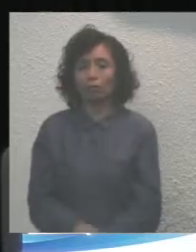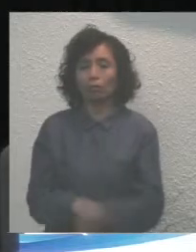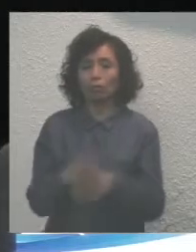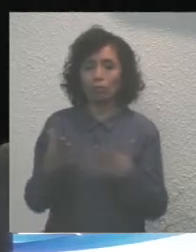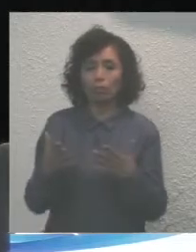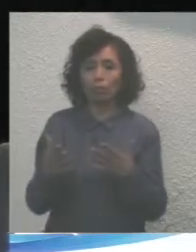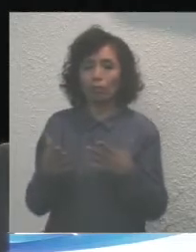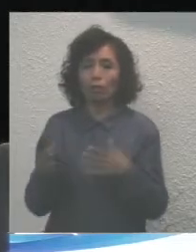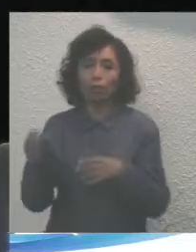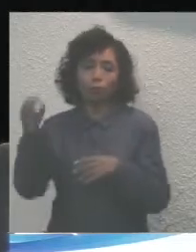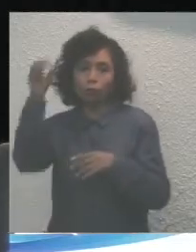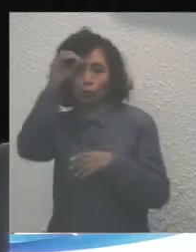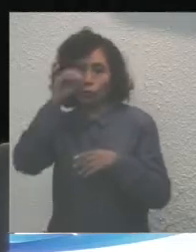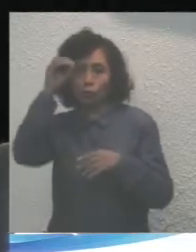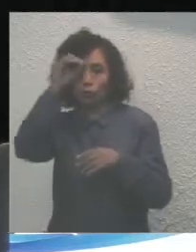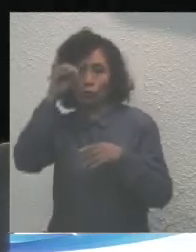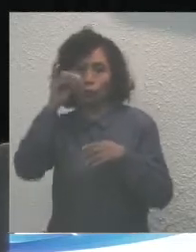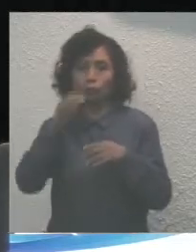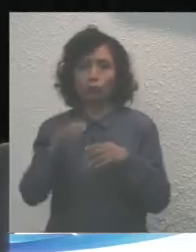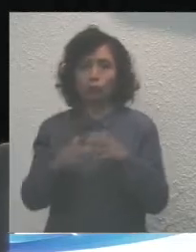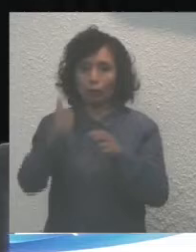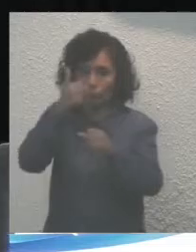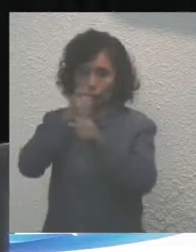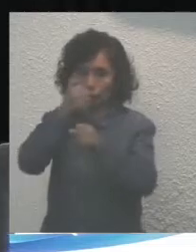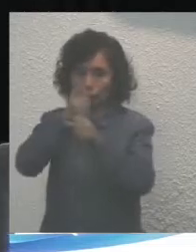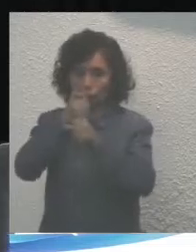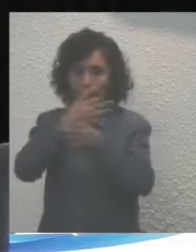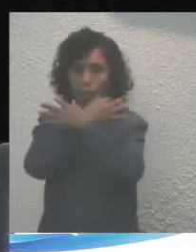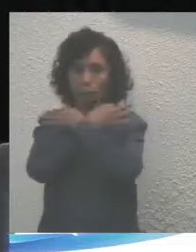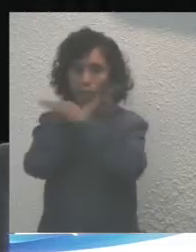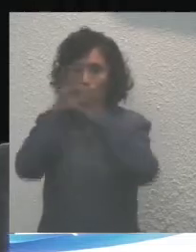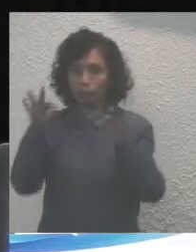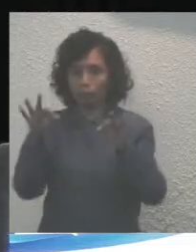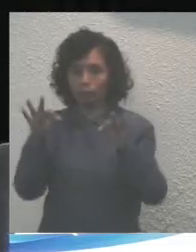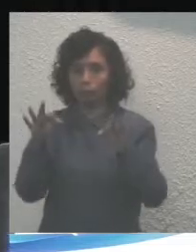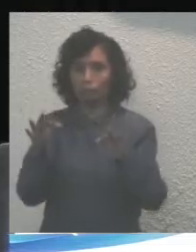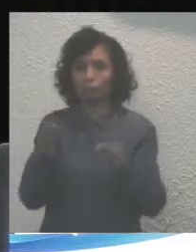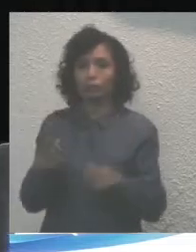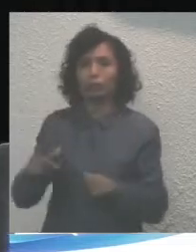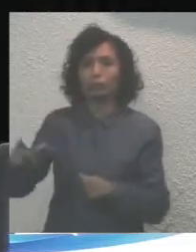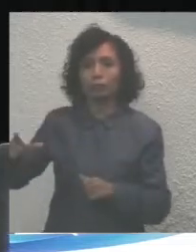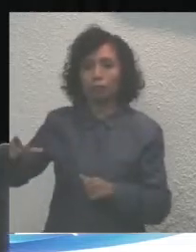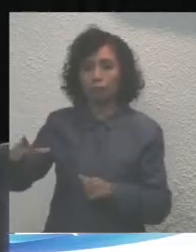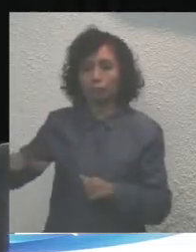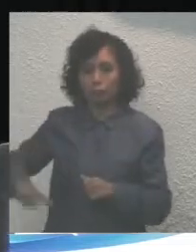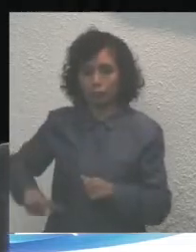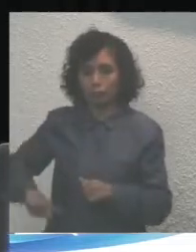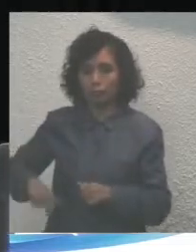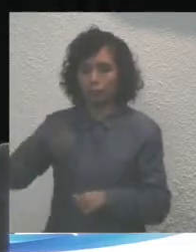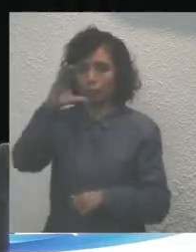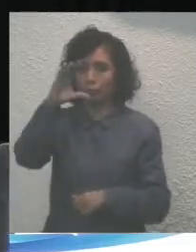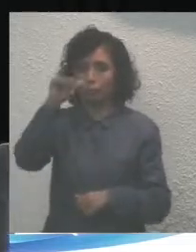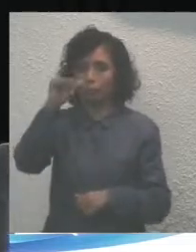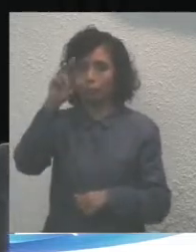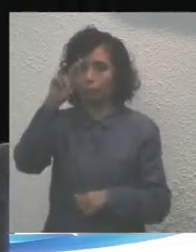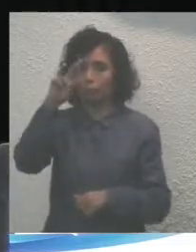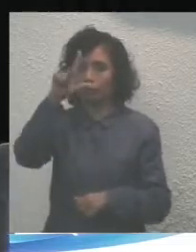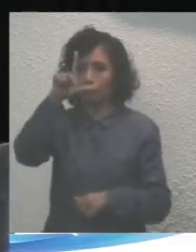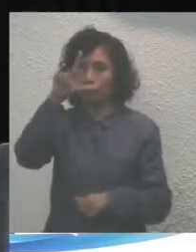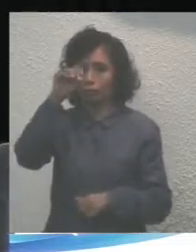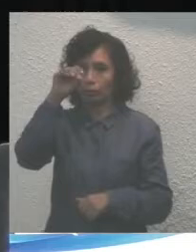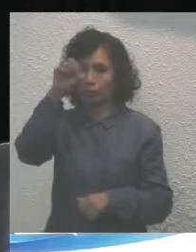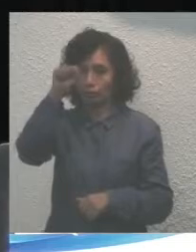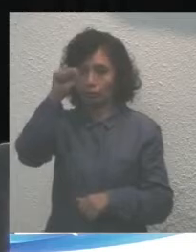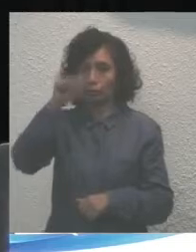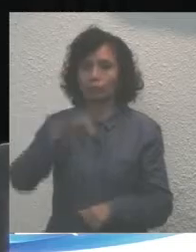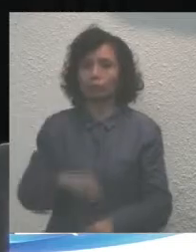consideraciones generales al sexto informe de gobierno presentado por el contador público Carlos Manuel